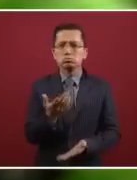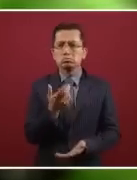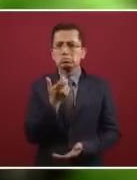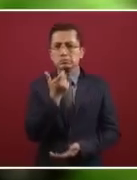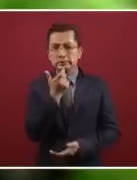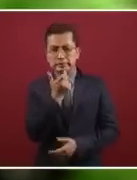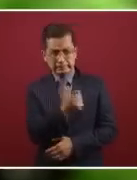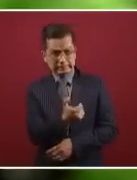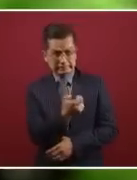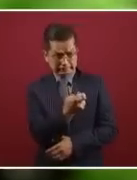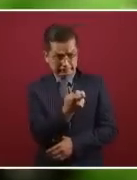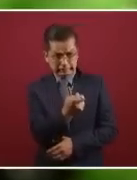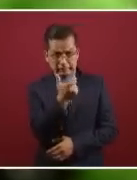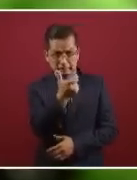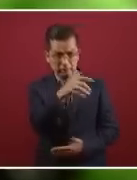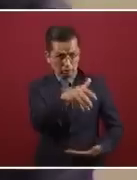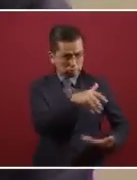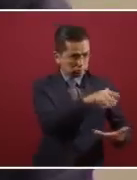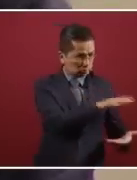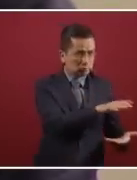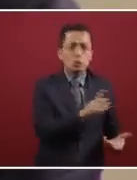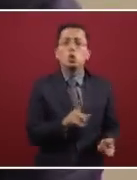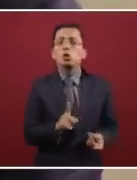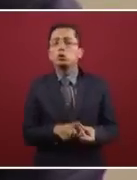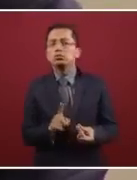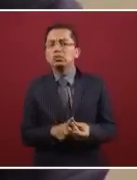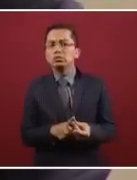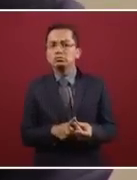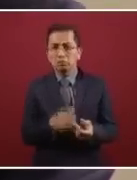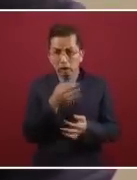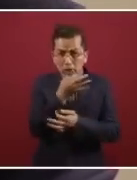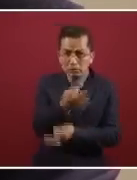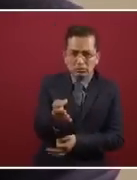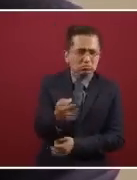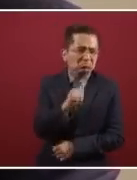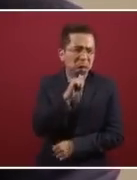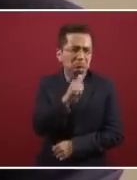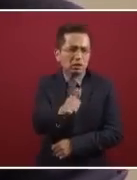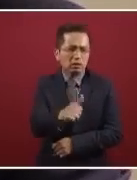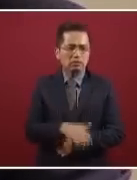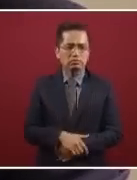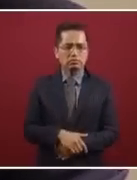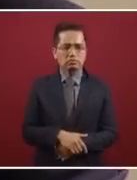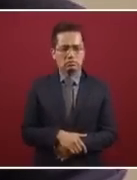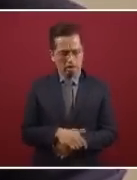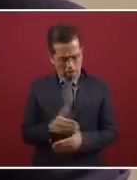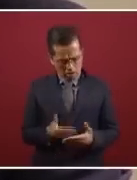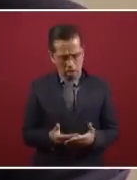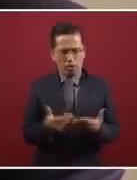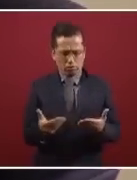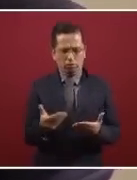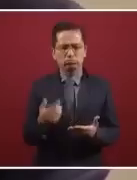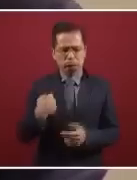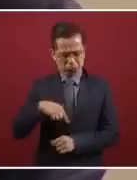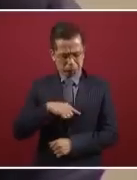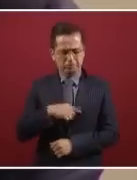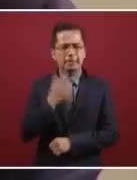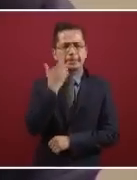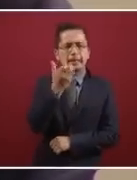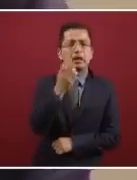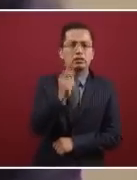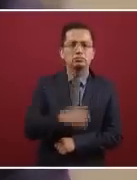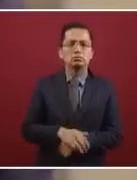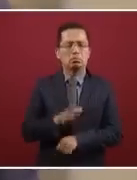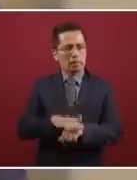sobre el destino de esos fondos. Entonces, ahora queremos que haya transparencia